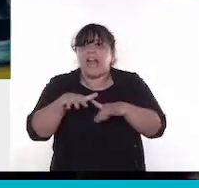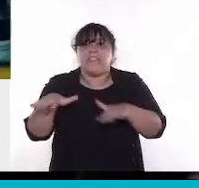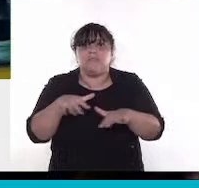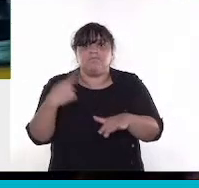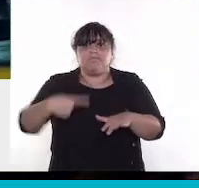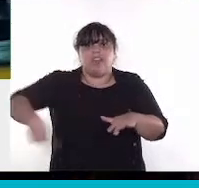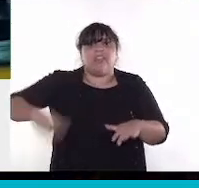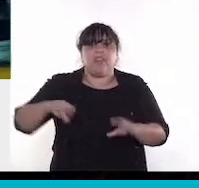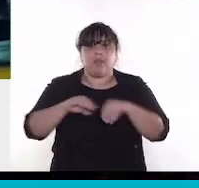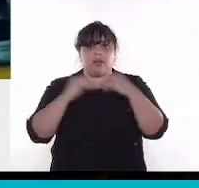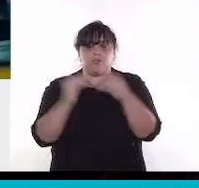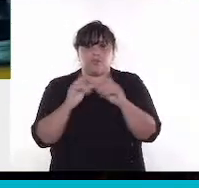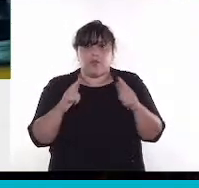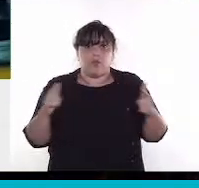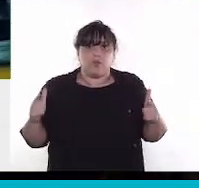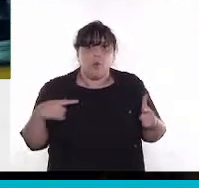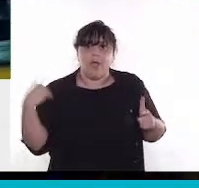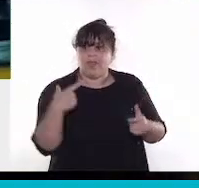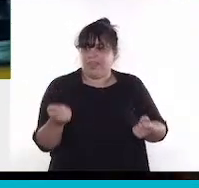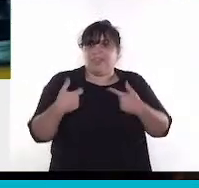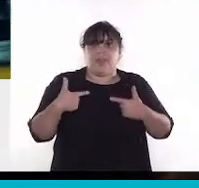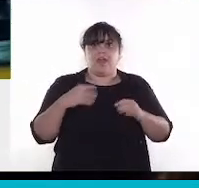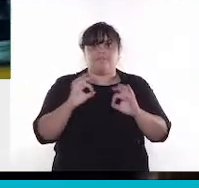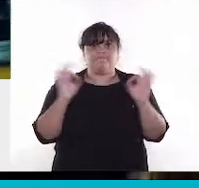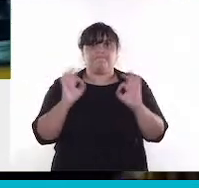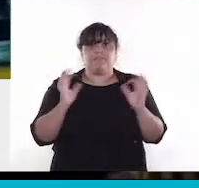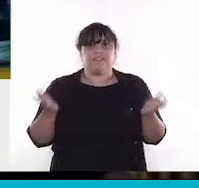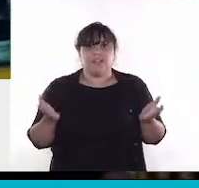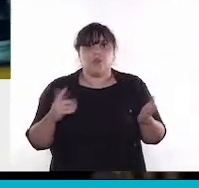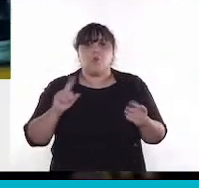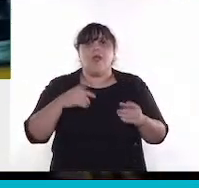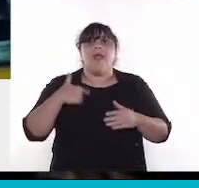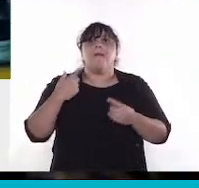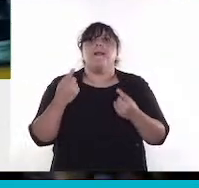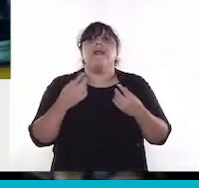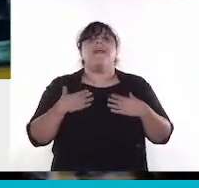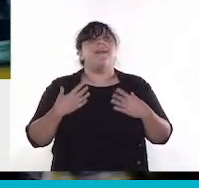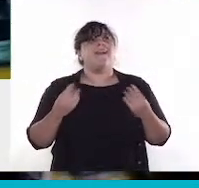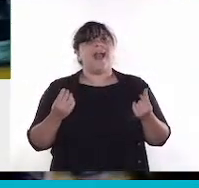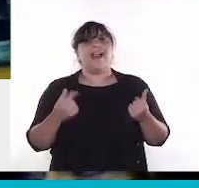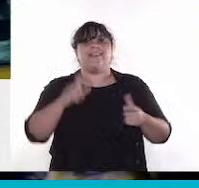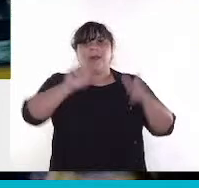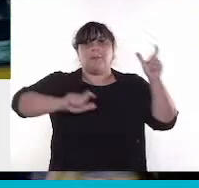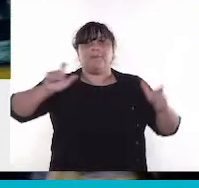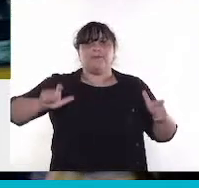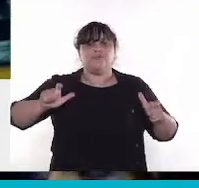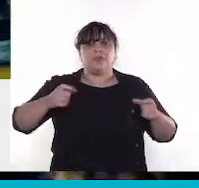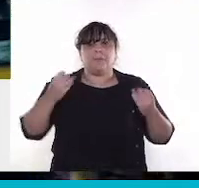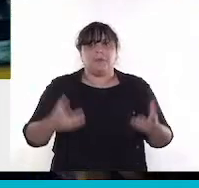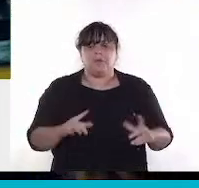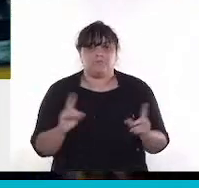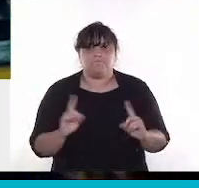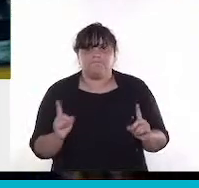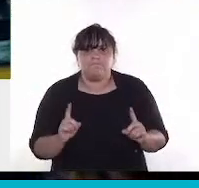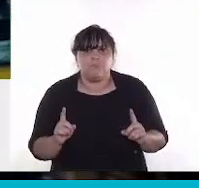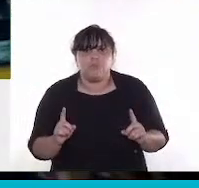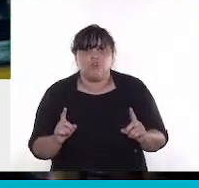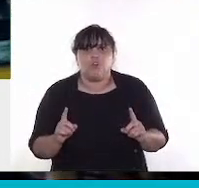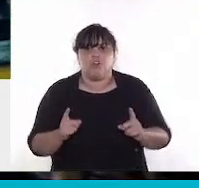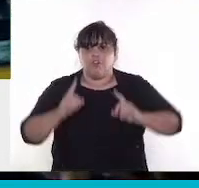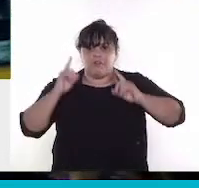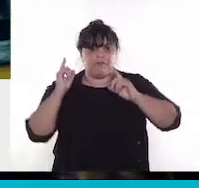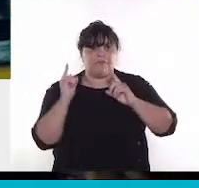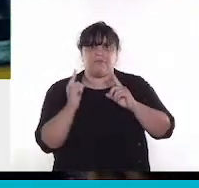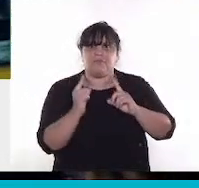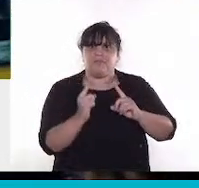ningún resultado útil, sino que además no mejoran la calidad de vida de los bonaerenses, sino que se sigue en esta línea sin corregir el